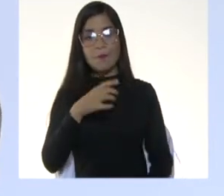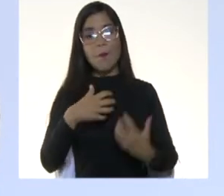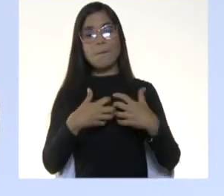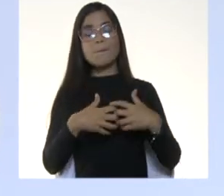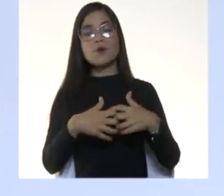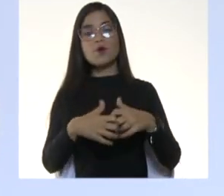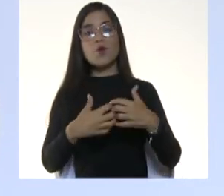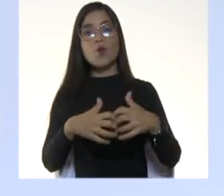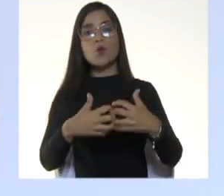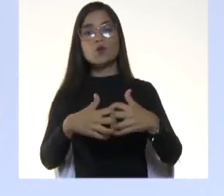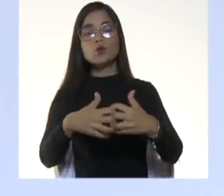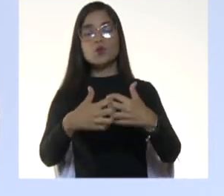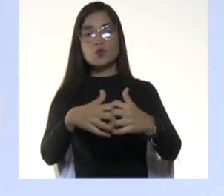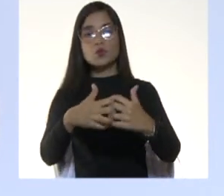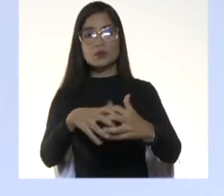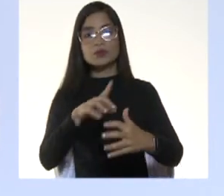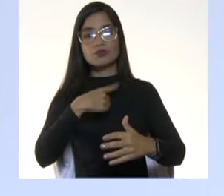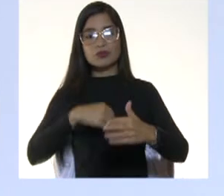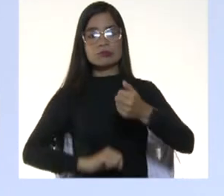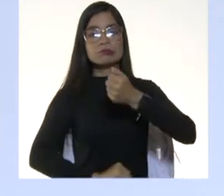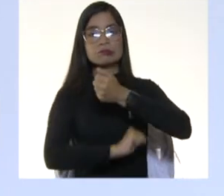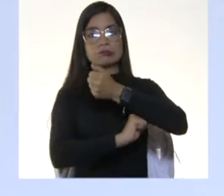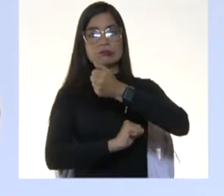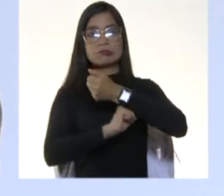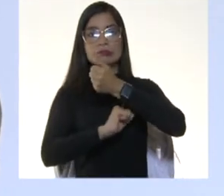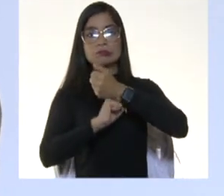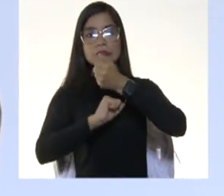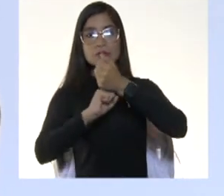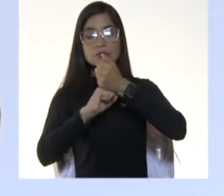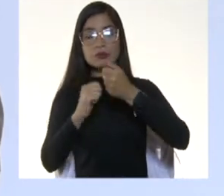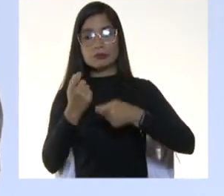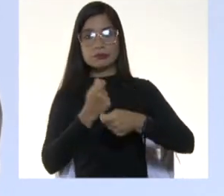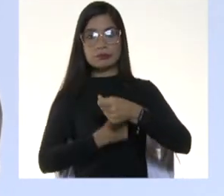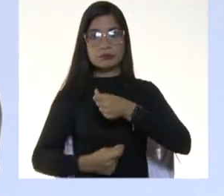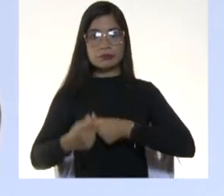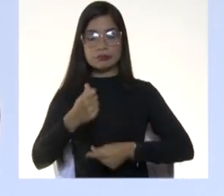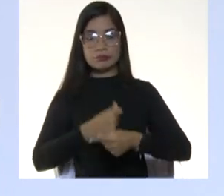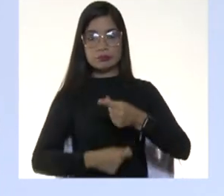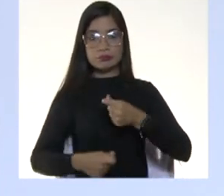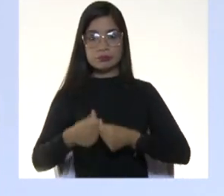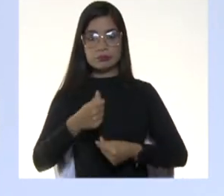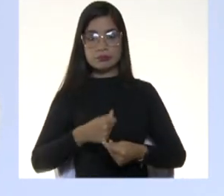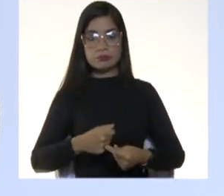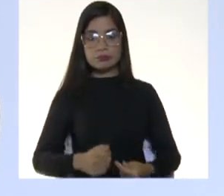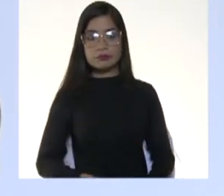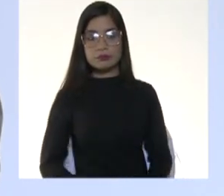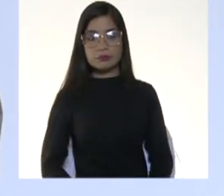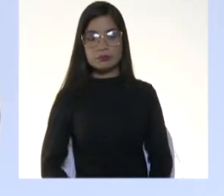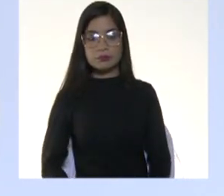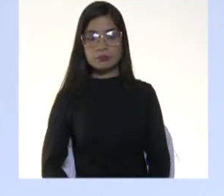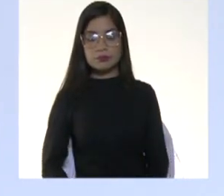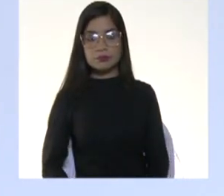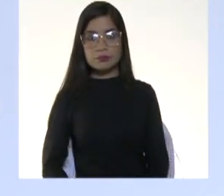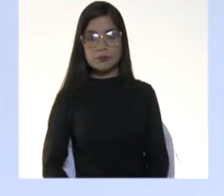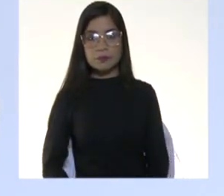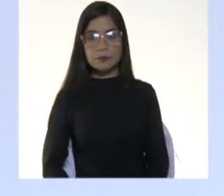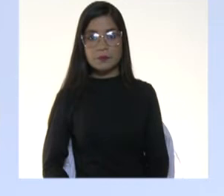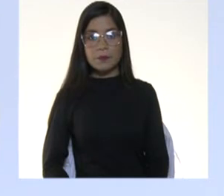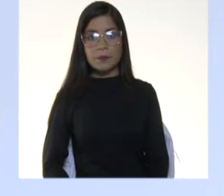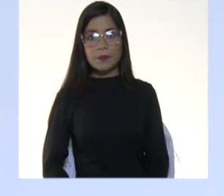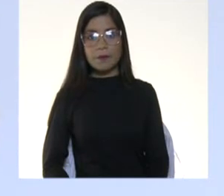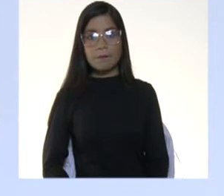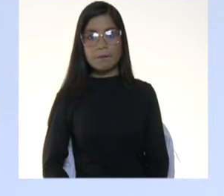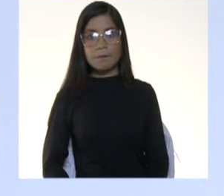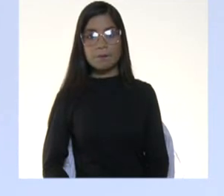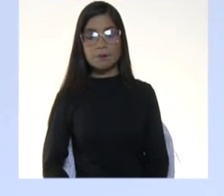nosotros sustentarnos y para poder nosotros generar. La plataforma educativa es amplia. Nosotros no es que estamos trabajando aislado, como lo dije anteriormente. Nosotros